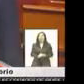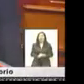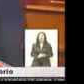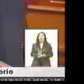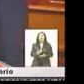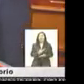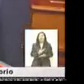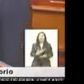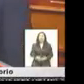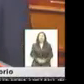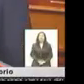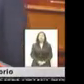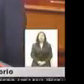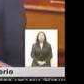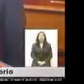control gubernamental.